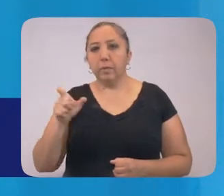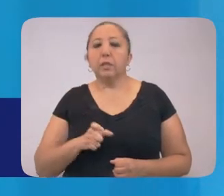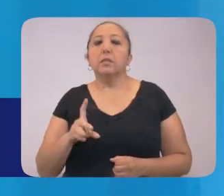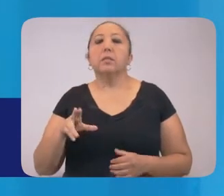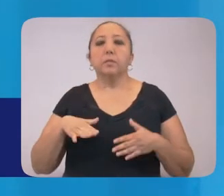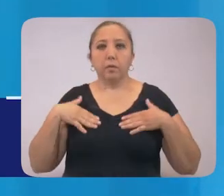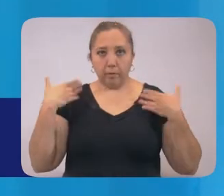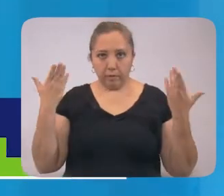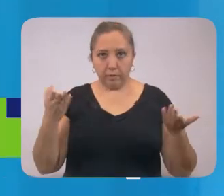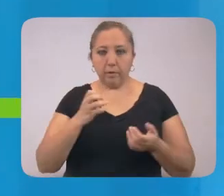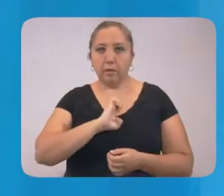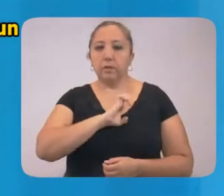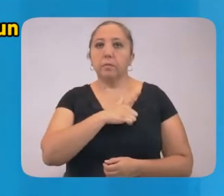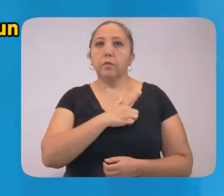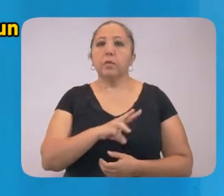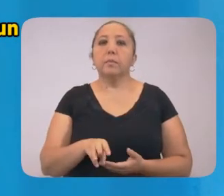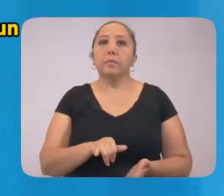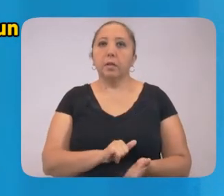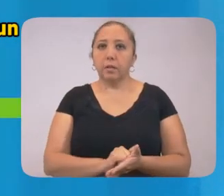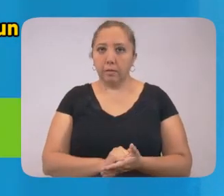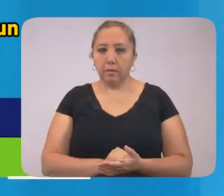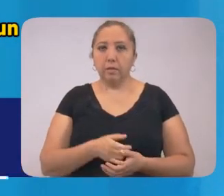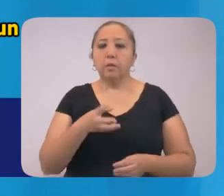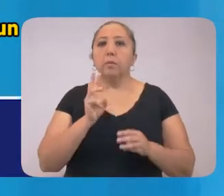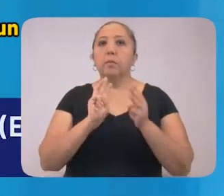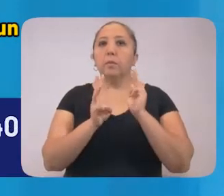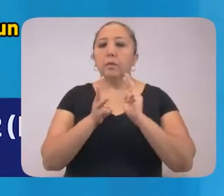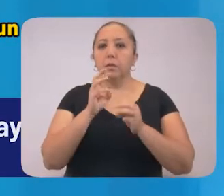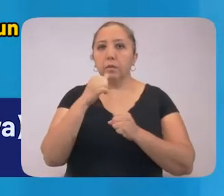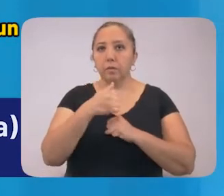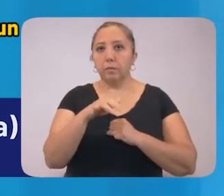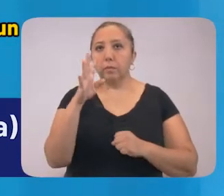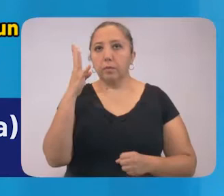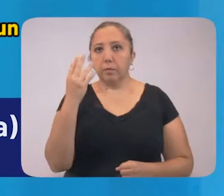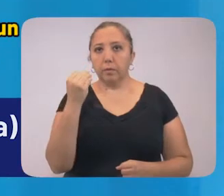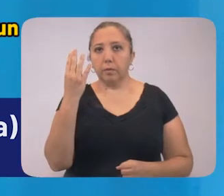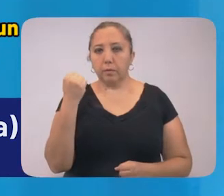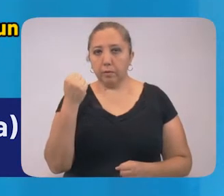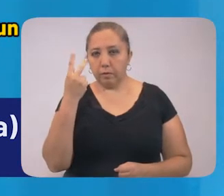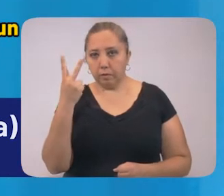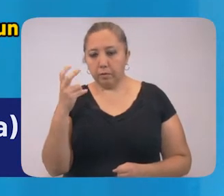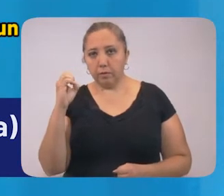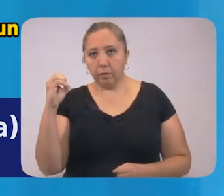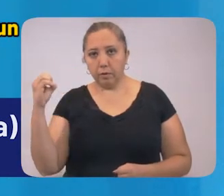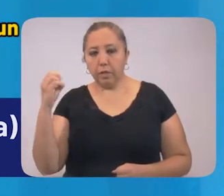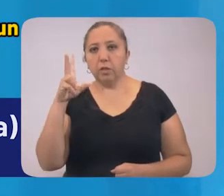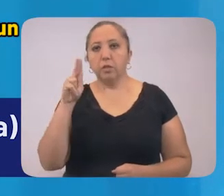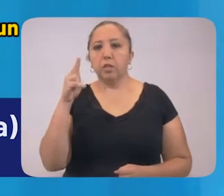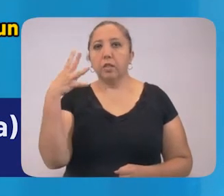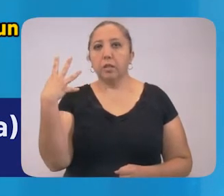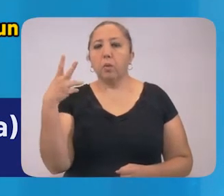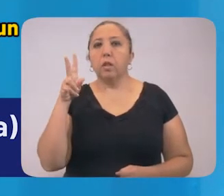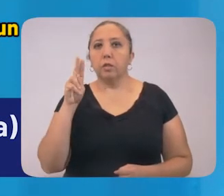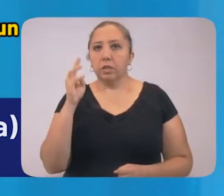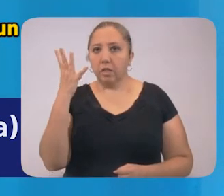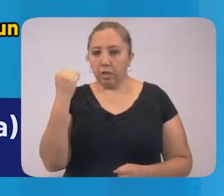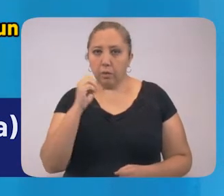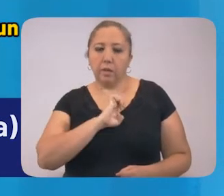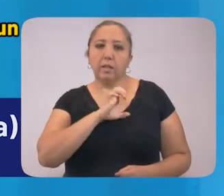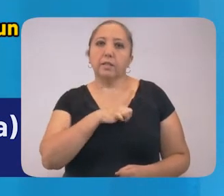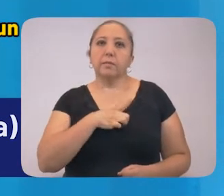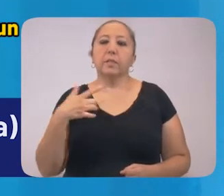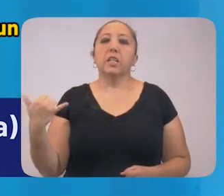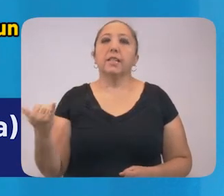en maya y en español el chat de whatsapp en el número 99 92 00 84 89 en